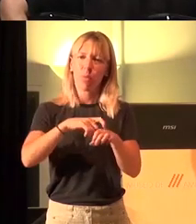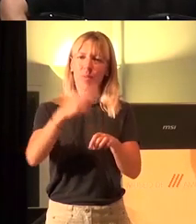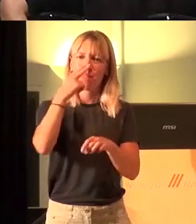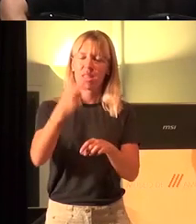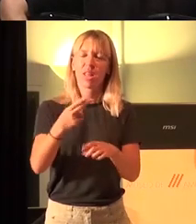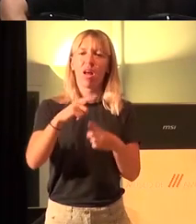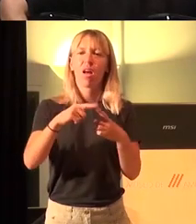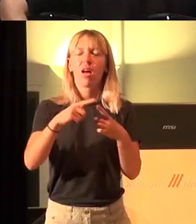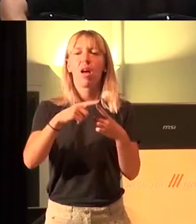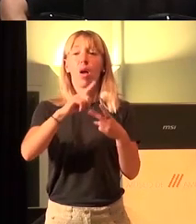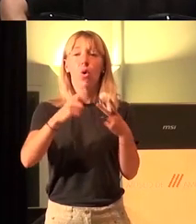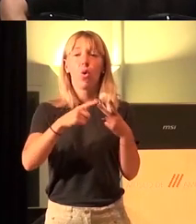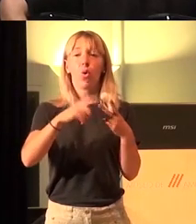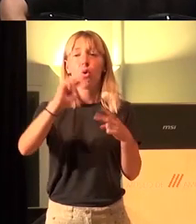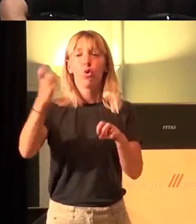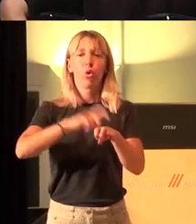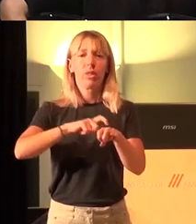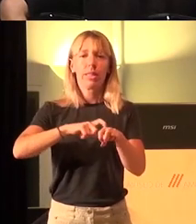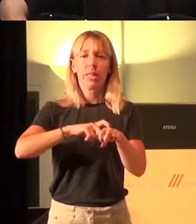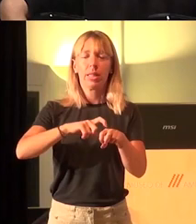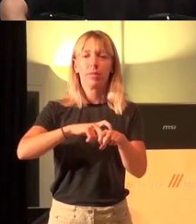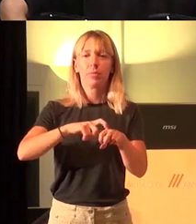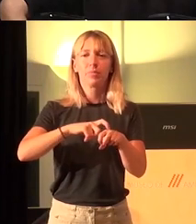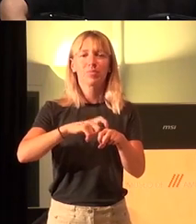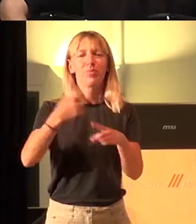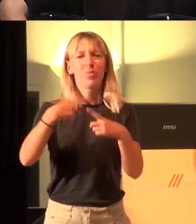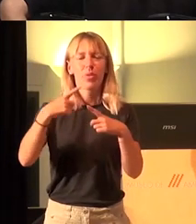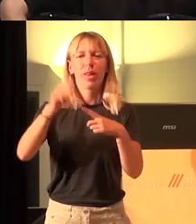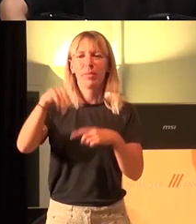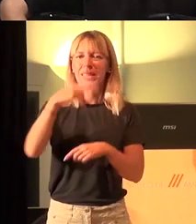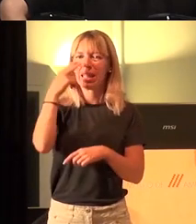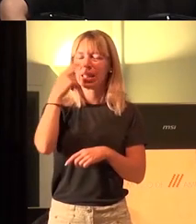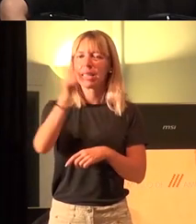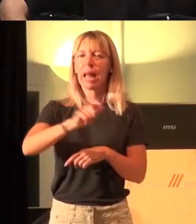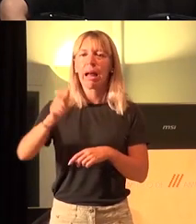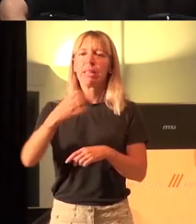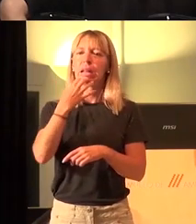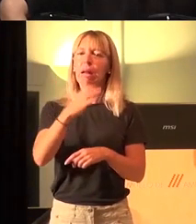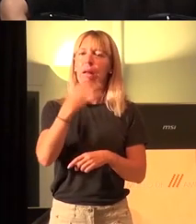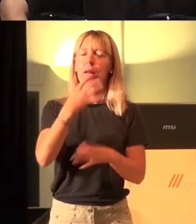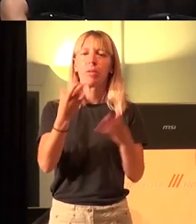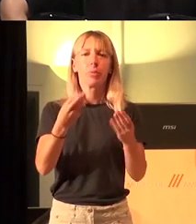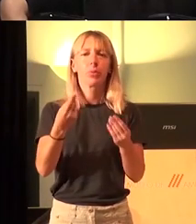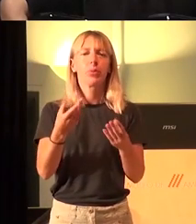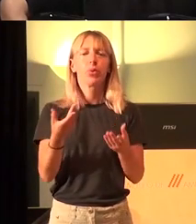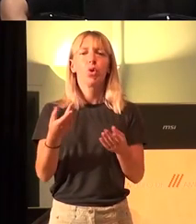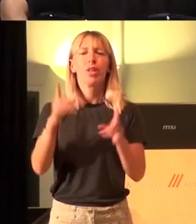visitas. Luego, otro tipo de cosa interesante que la gente nos reclama muchísimo es el tema